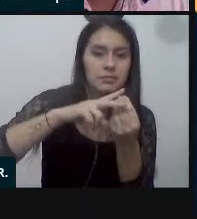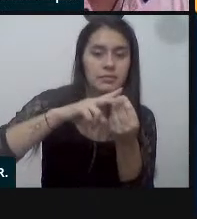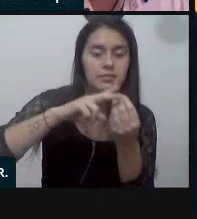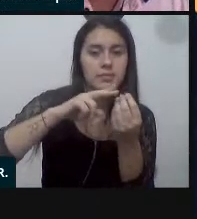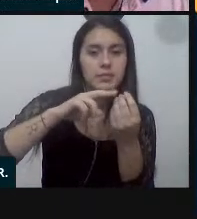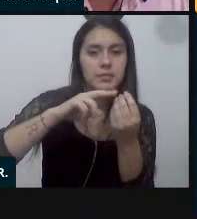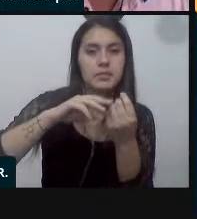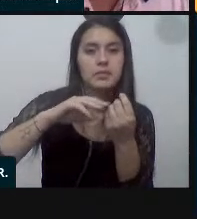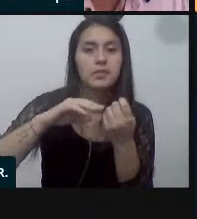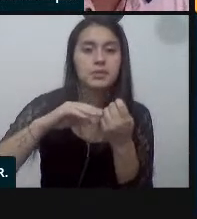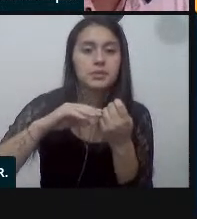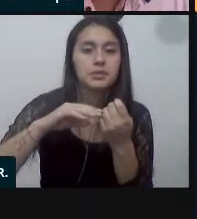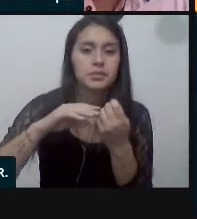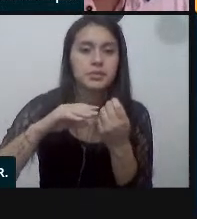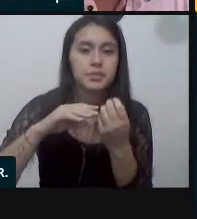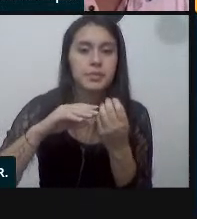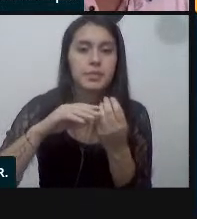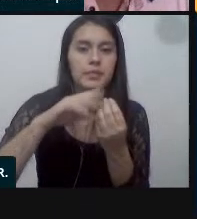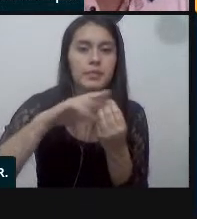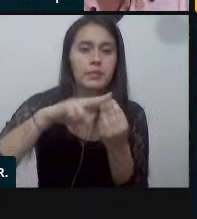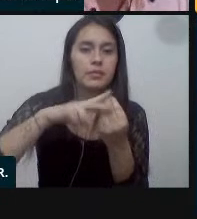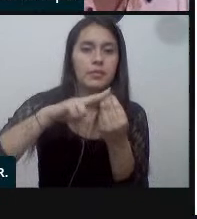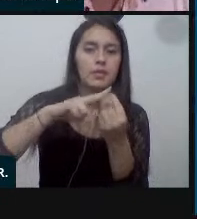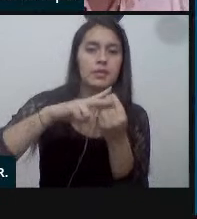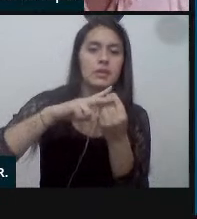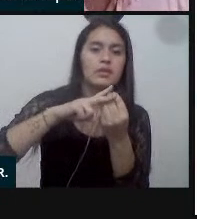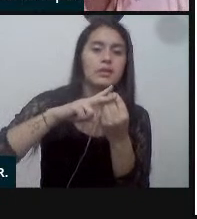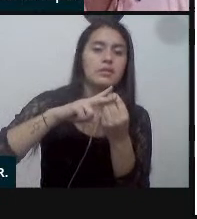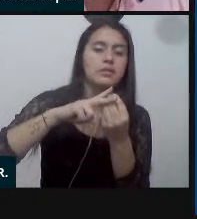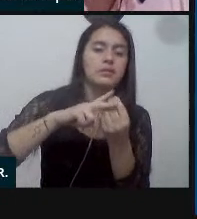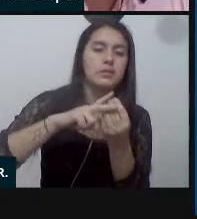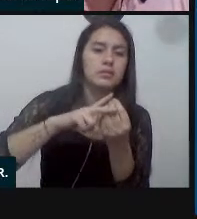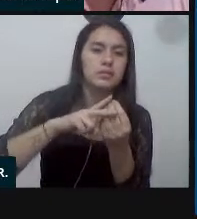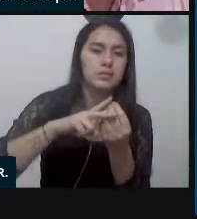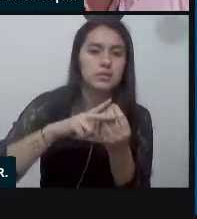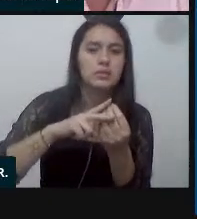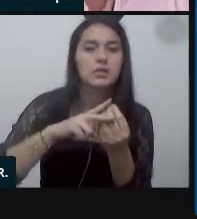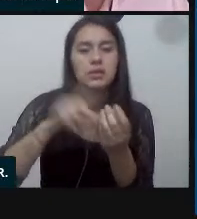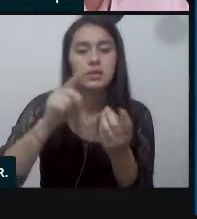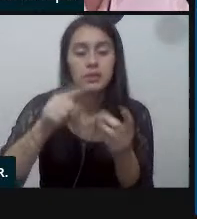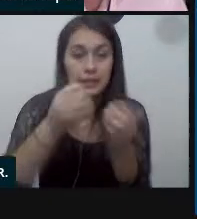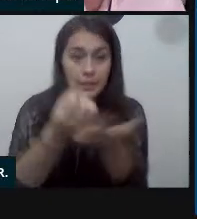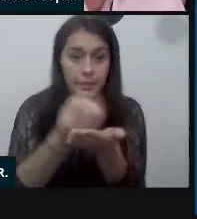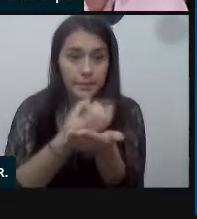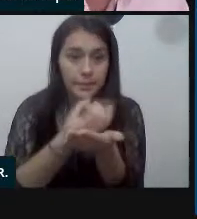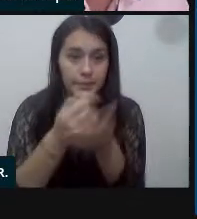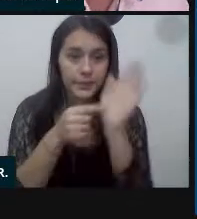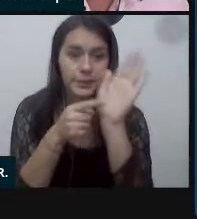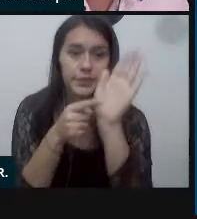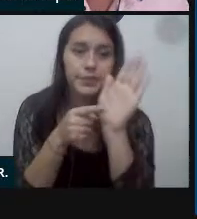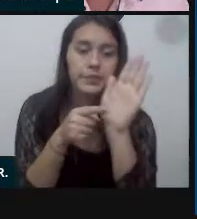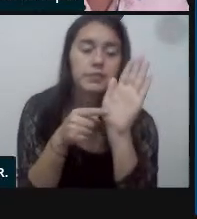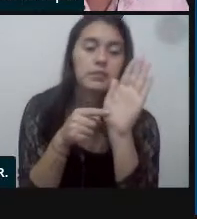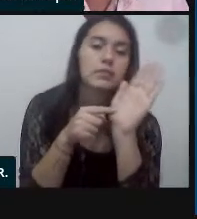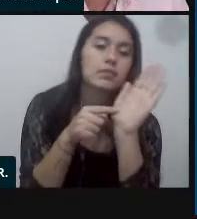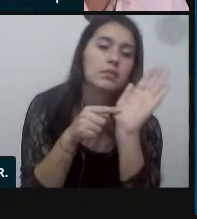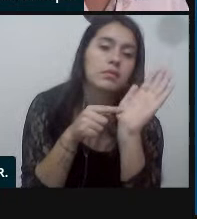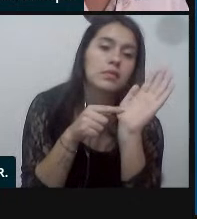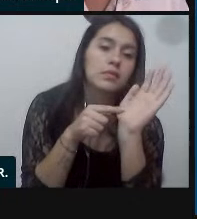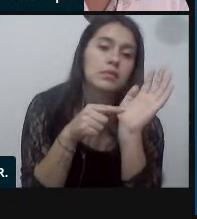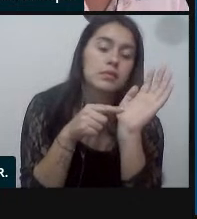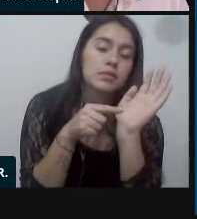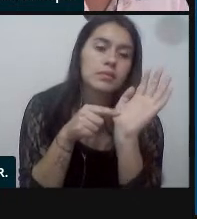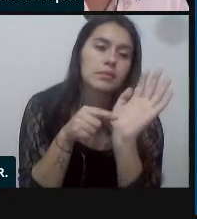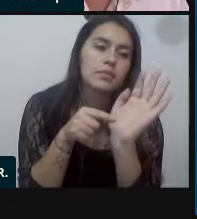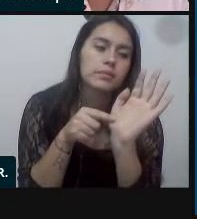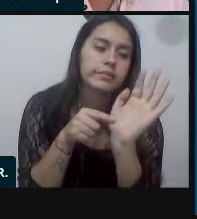si usted lo encuentra primero yo. Pero ok, aquí está la presentación. Ya estoy aquí